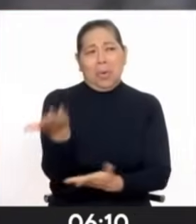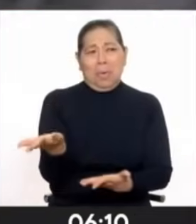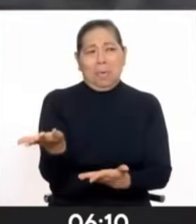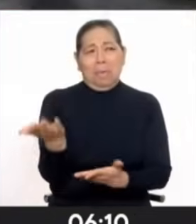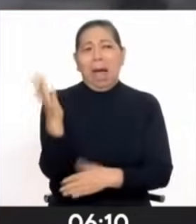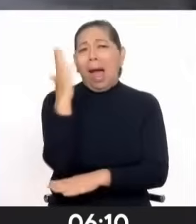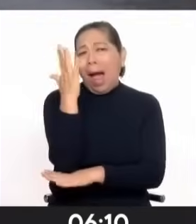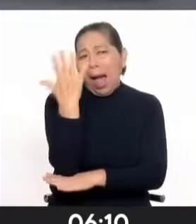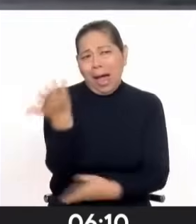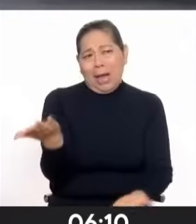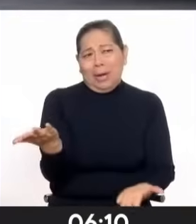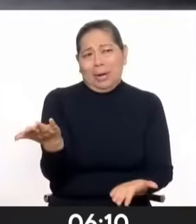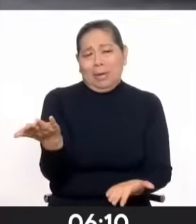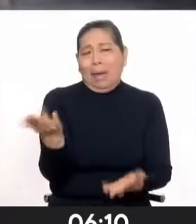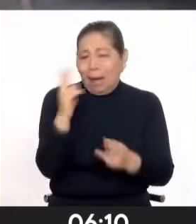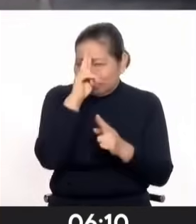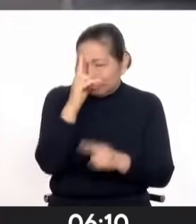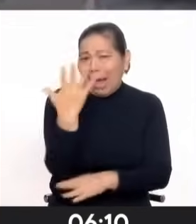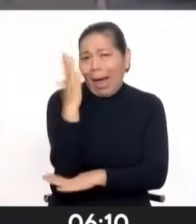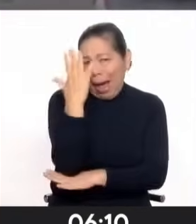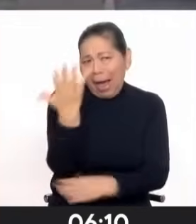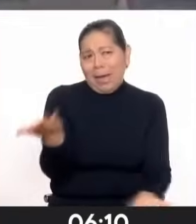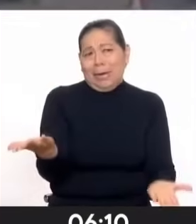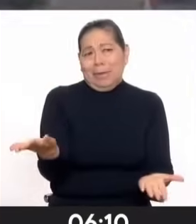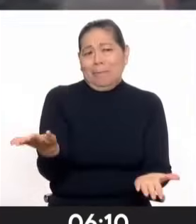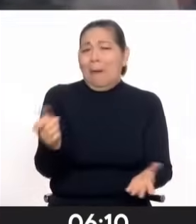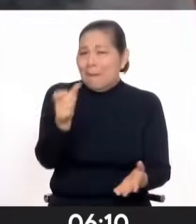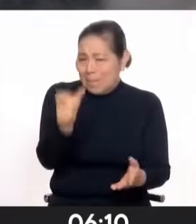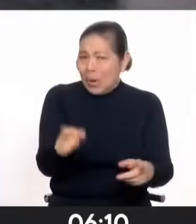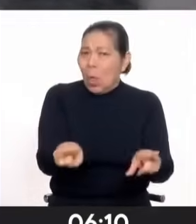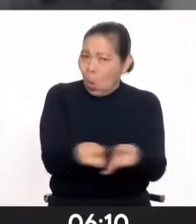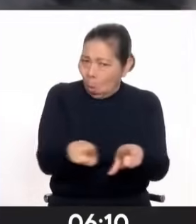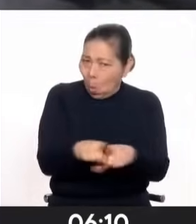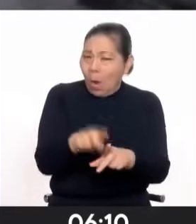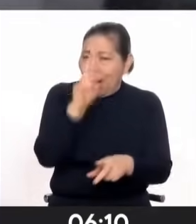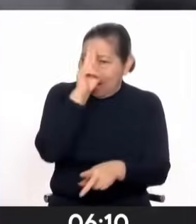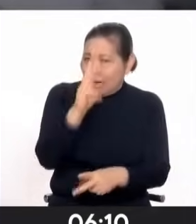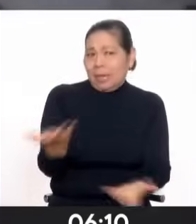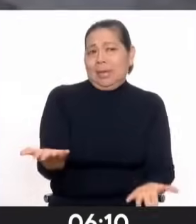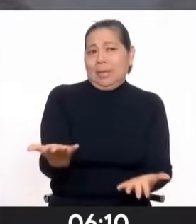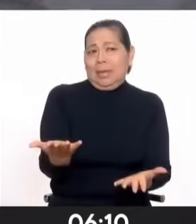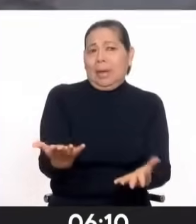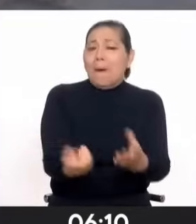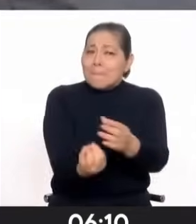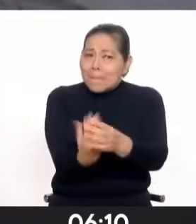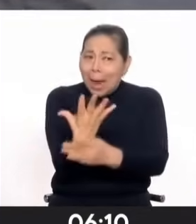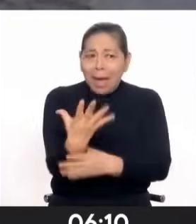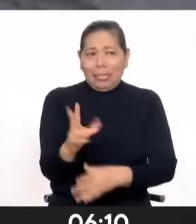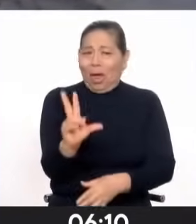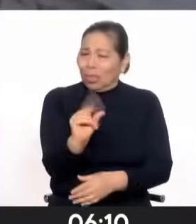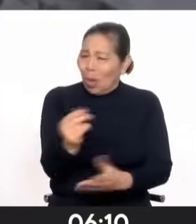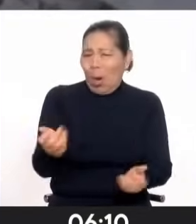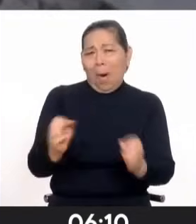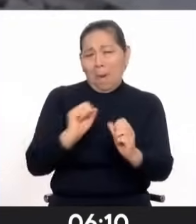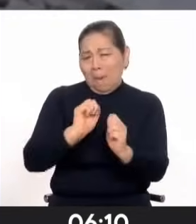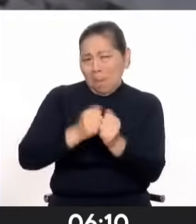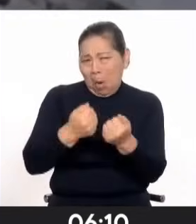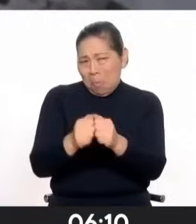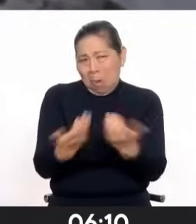rompan los árboles? Deberían respetar, así como a la persona, deben respetar a las plantas, no deben